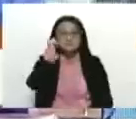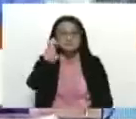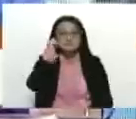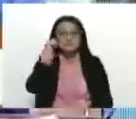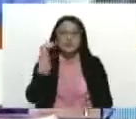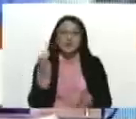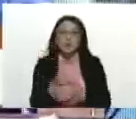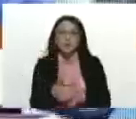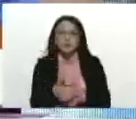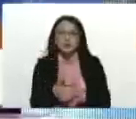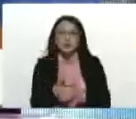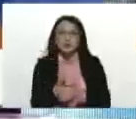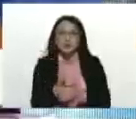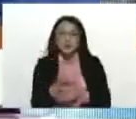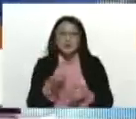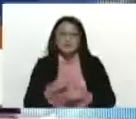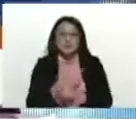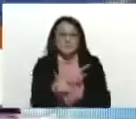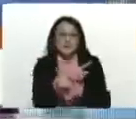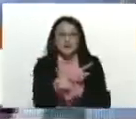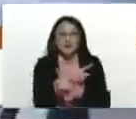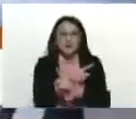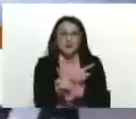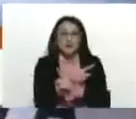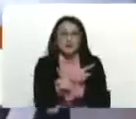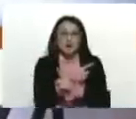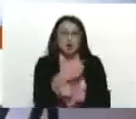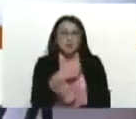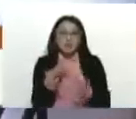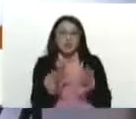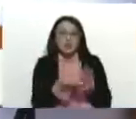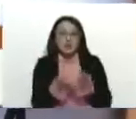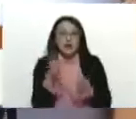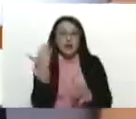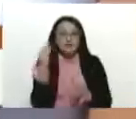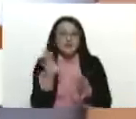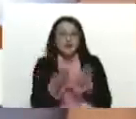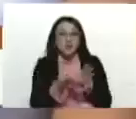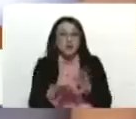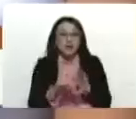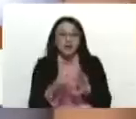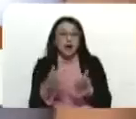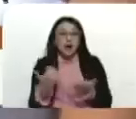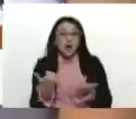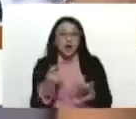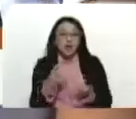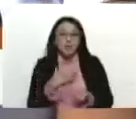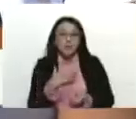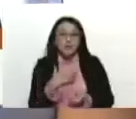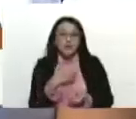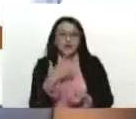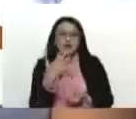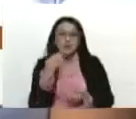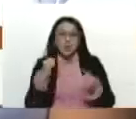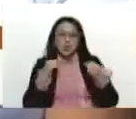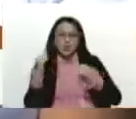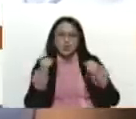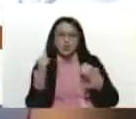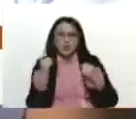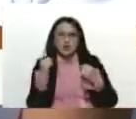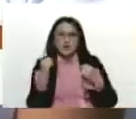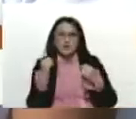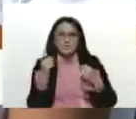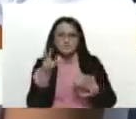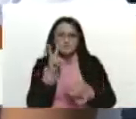fuerte desesperados ve porque no pueden robar lo que se robaban antes el que tenga dudas de lo que son capaces ellos